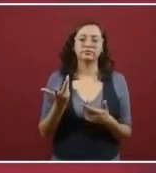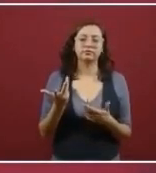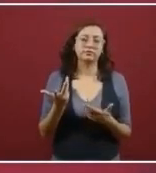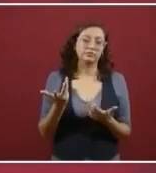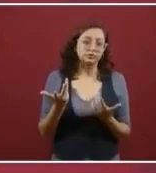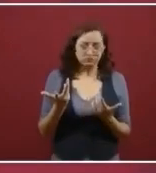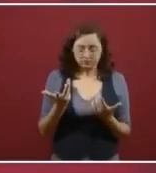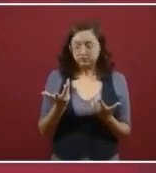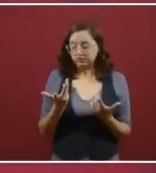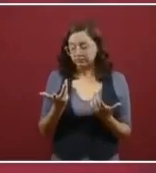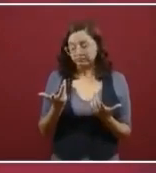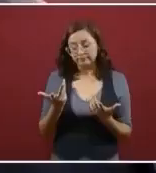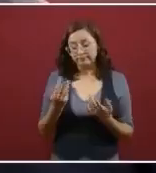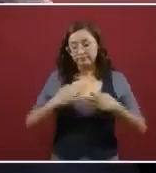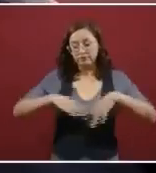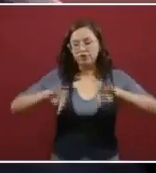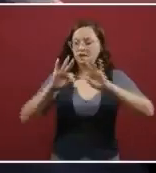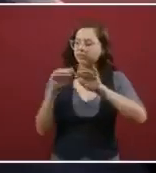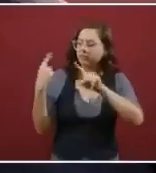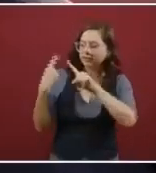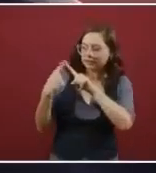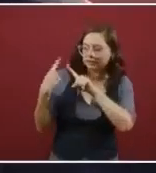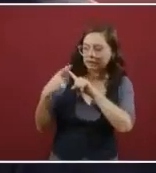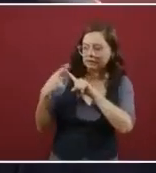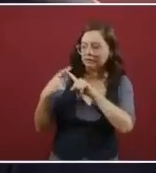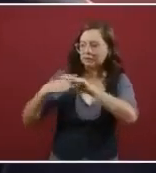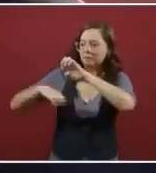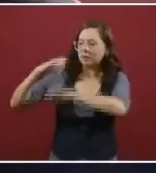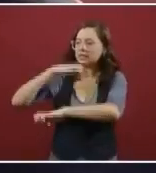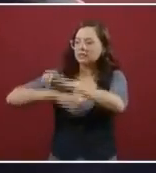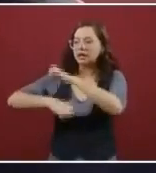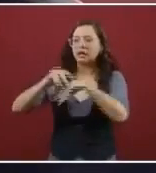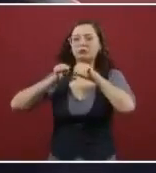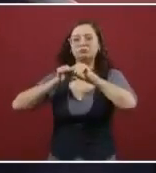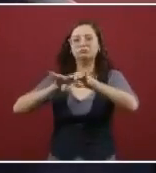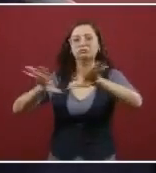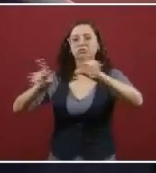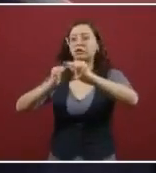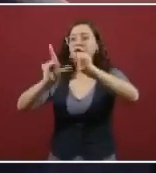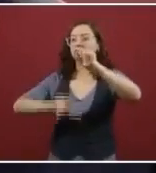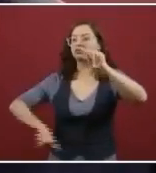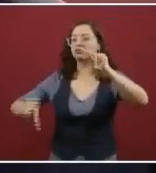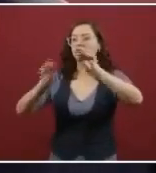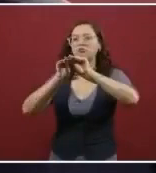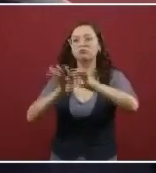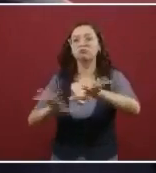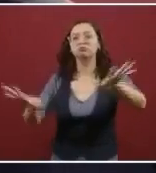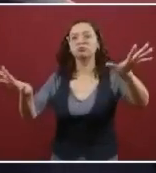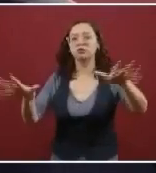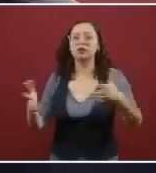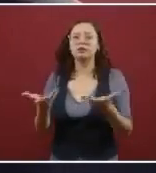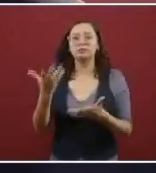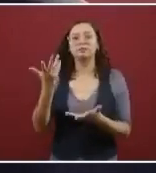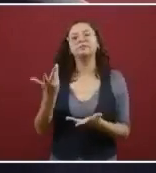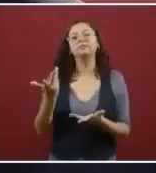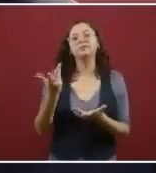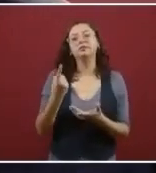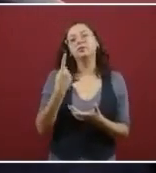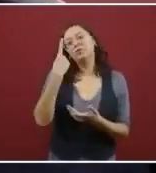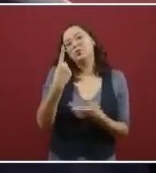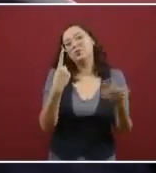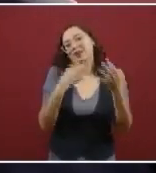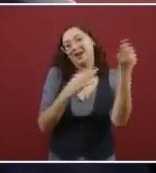cobertura, porque si vamos a llevar a cabo una campaña y el